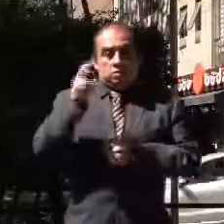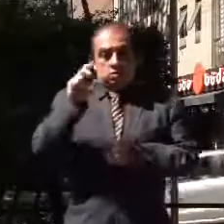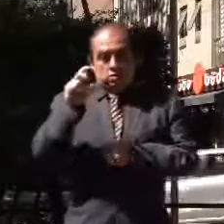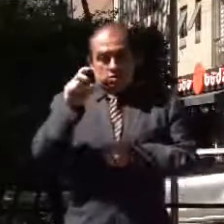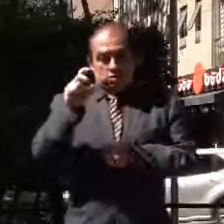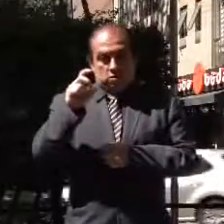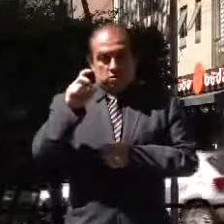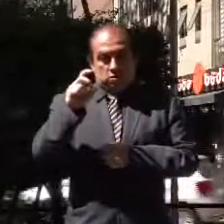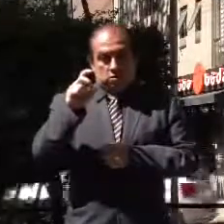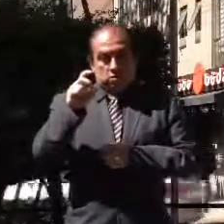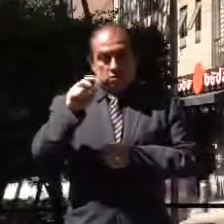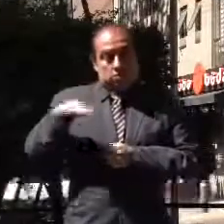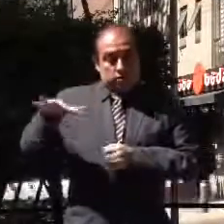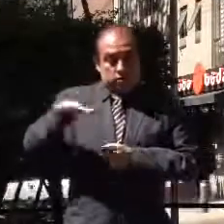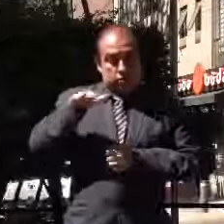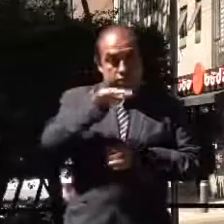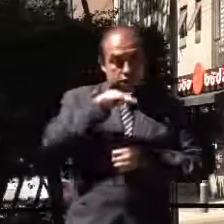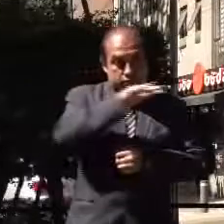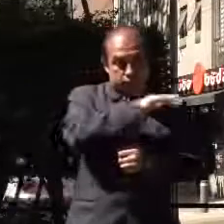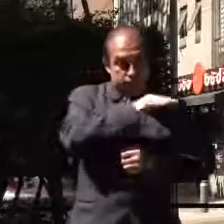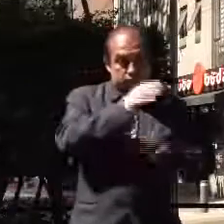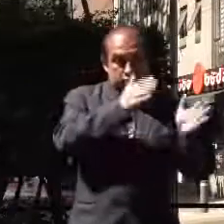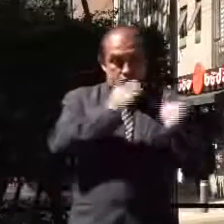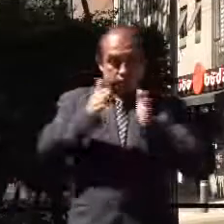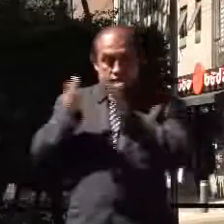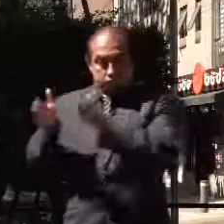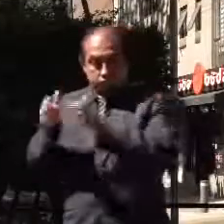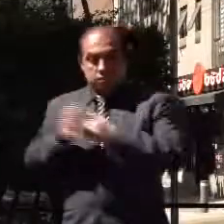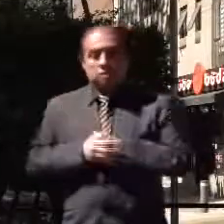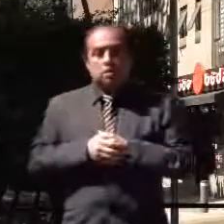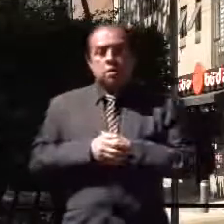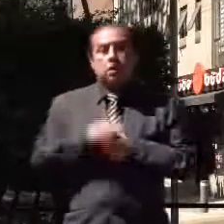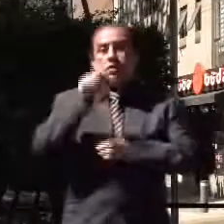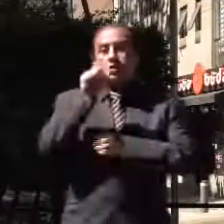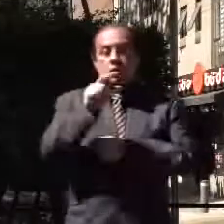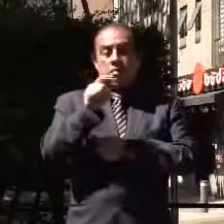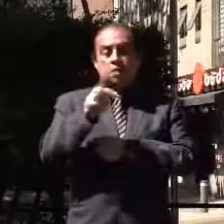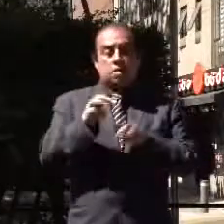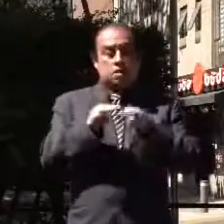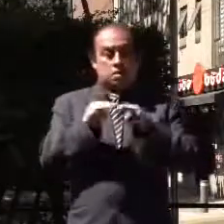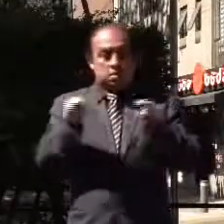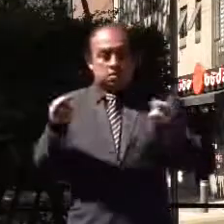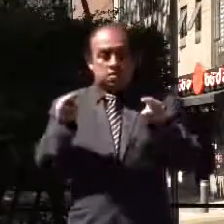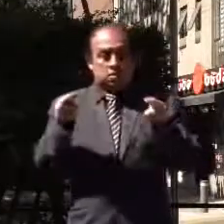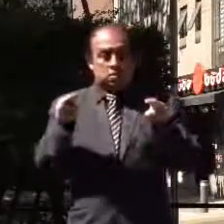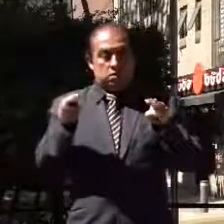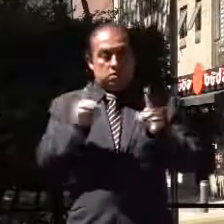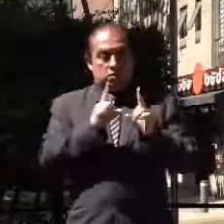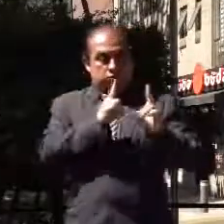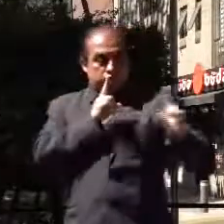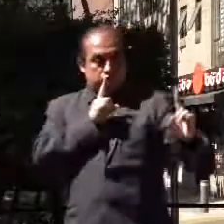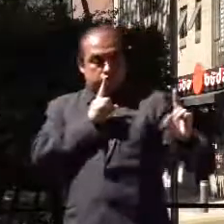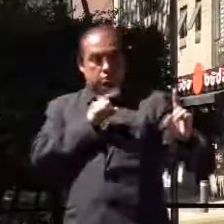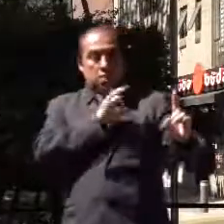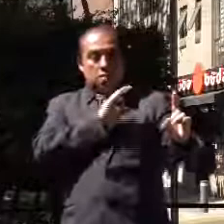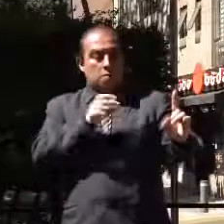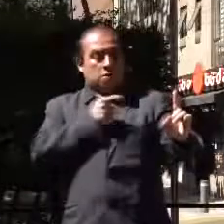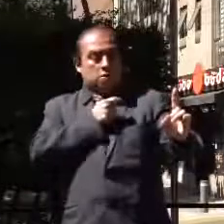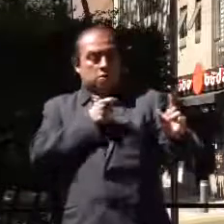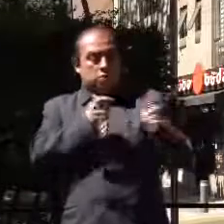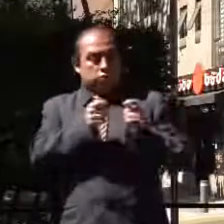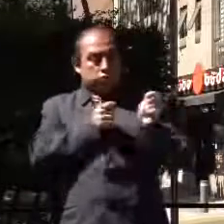son 830 sectores. Y además la medición a distancia, de tal manera que se pueda